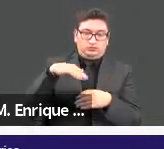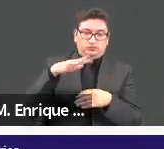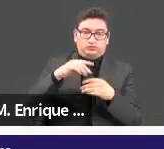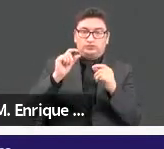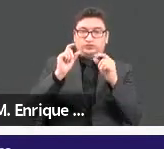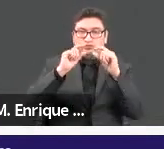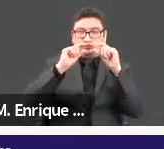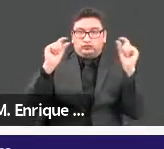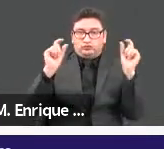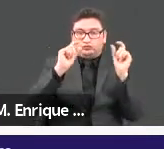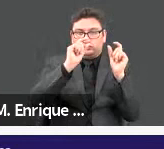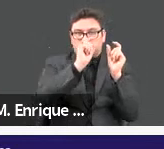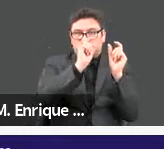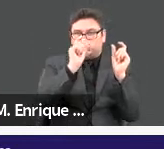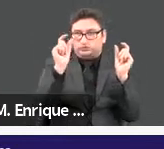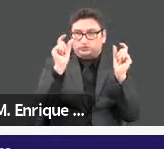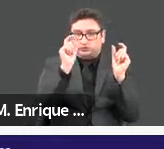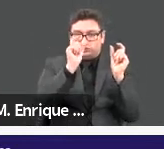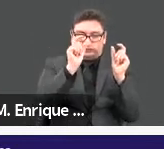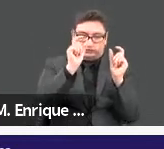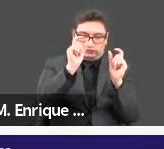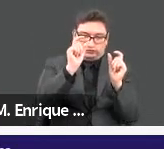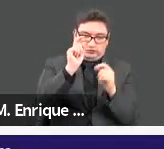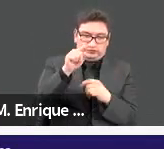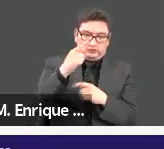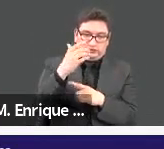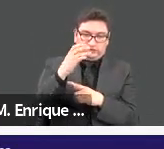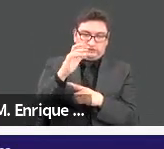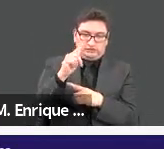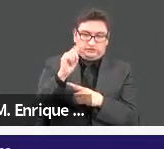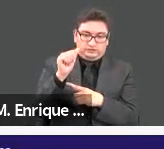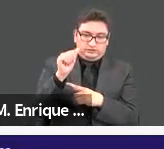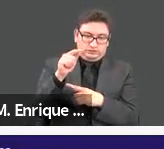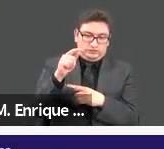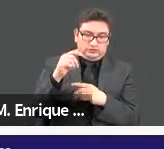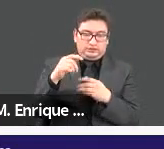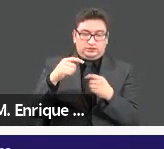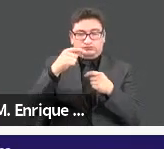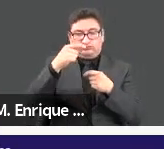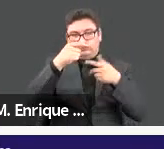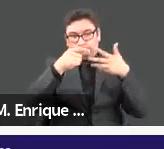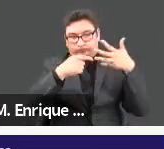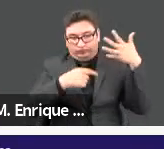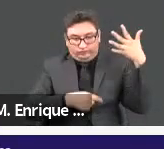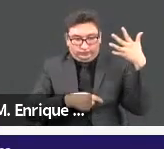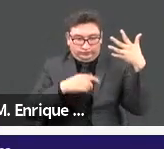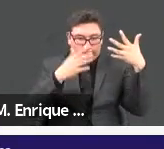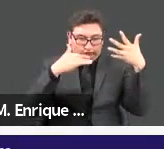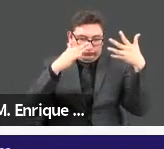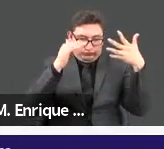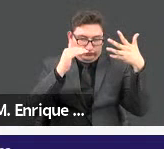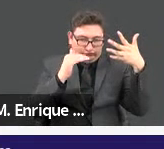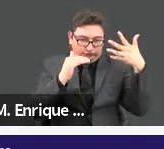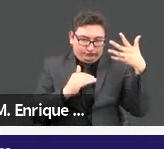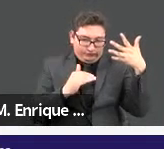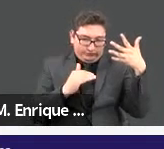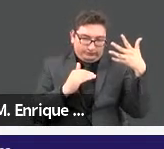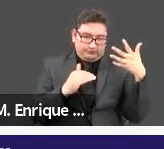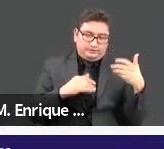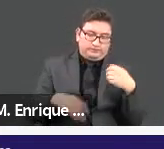en esta Gaceta. ¿Vea? Vamos a abrir esta Gaceta en las partes,